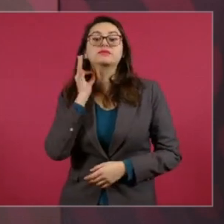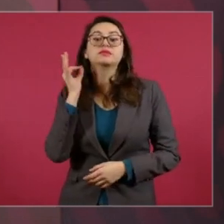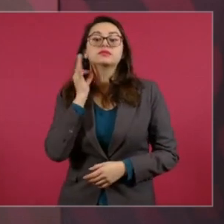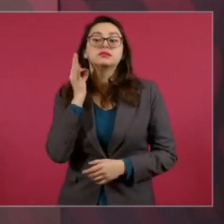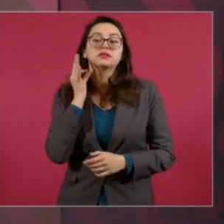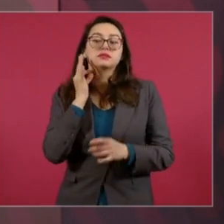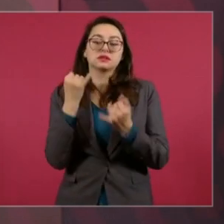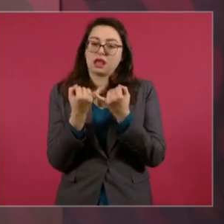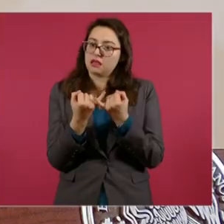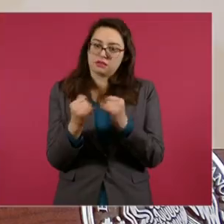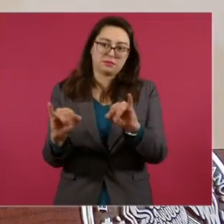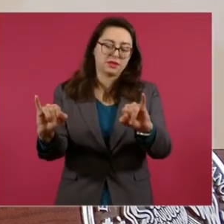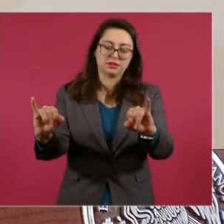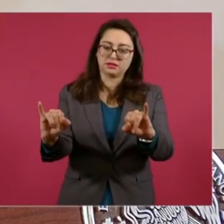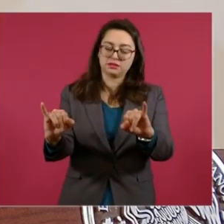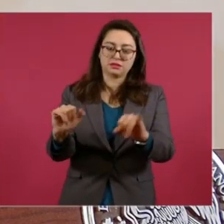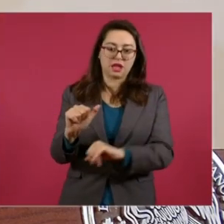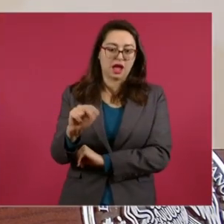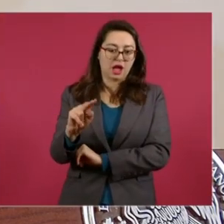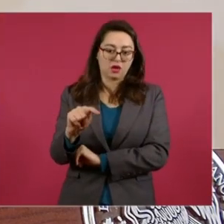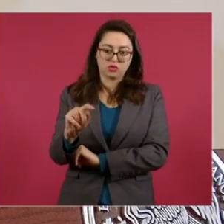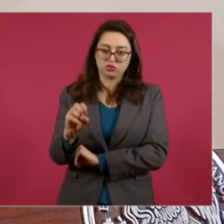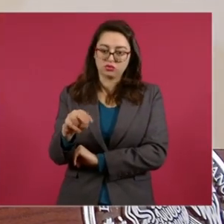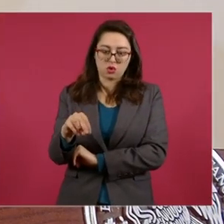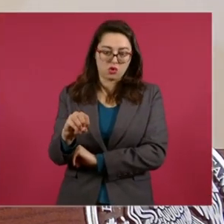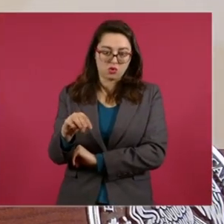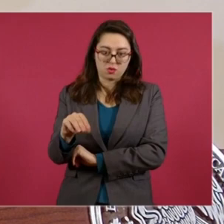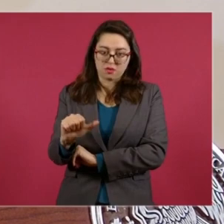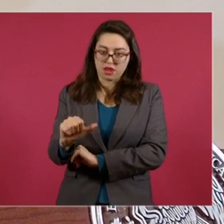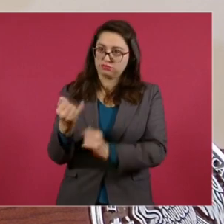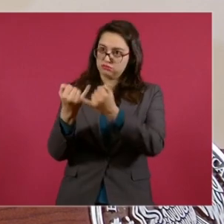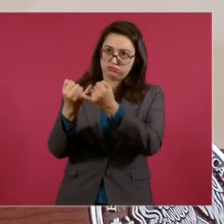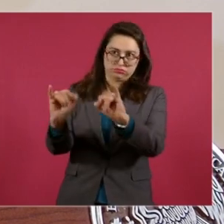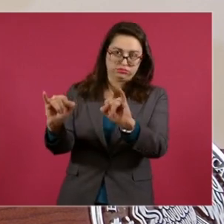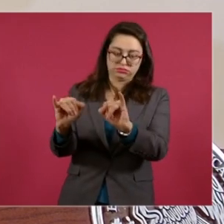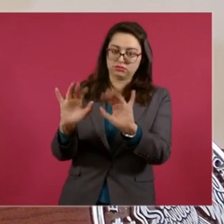porque ellos tienen una mente perversa.